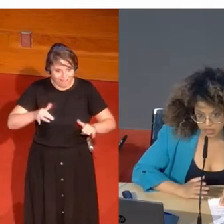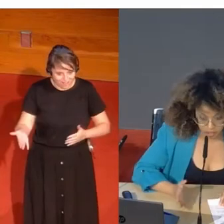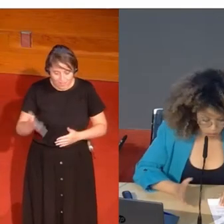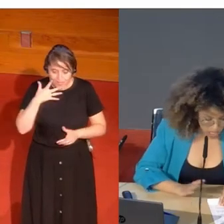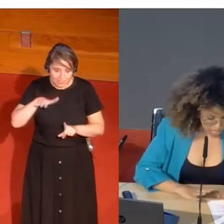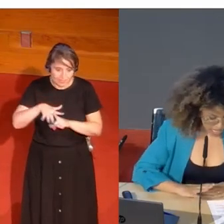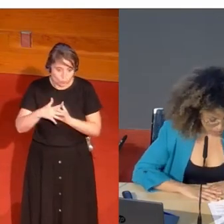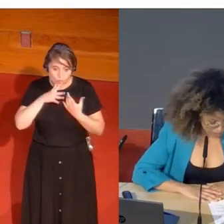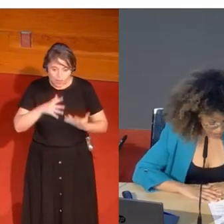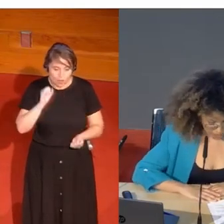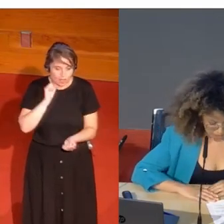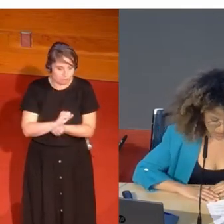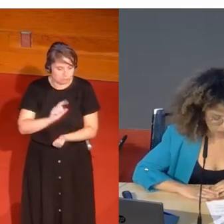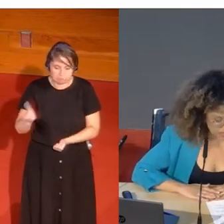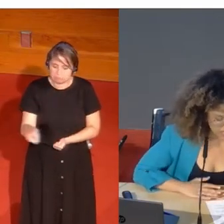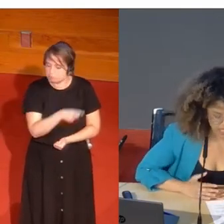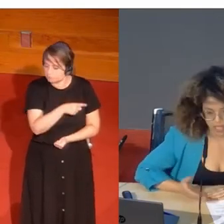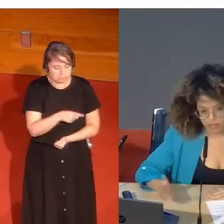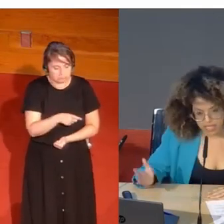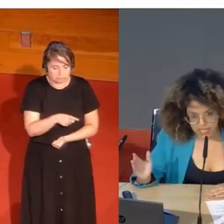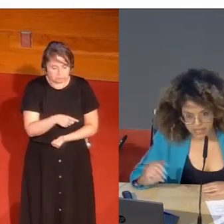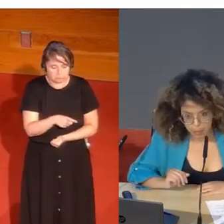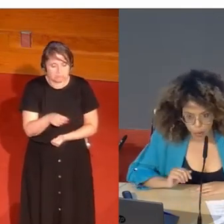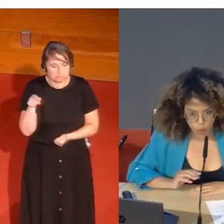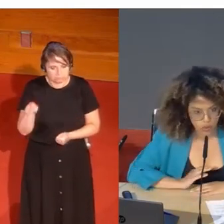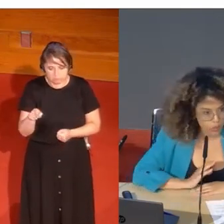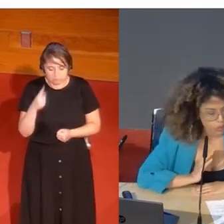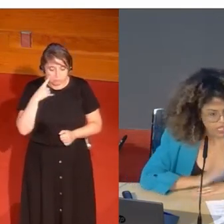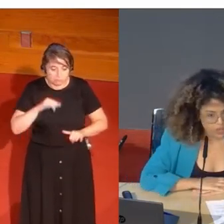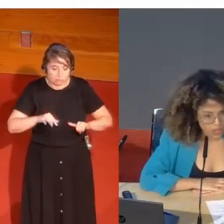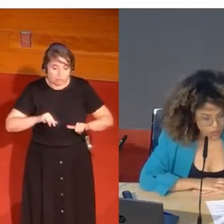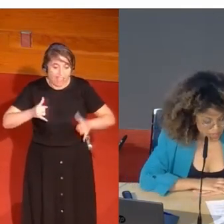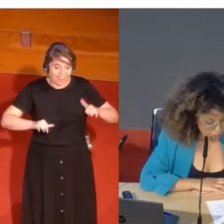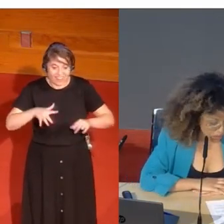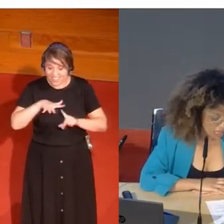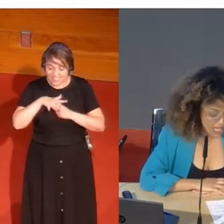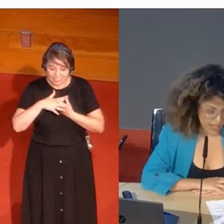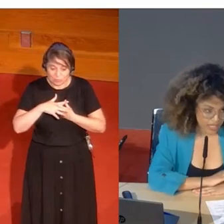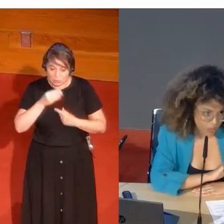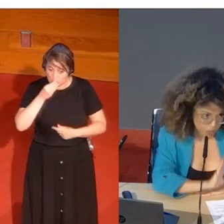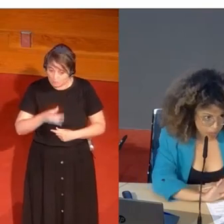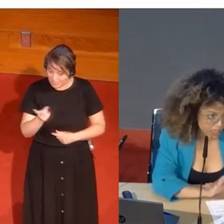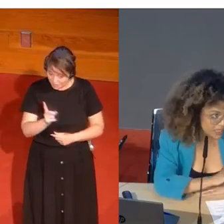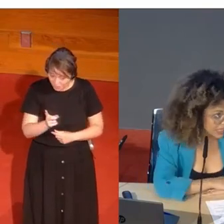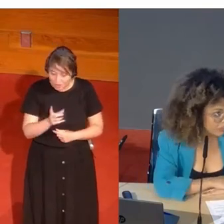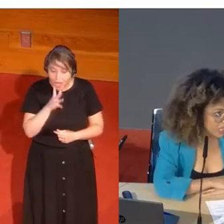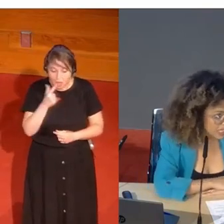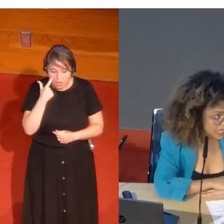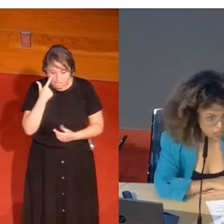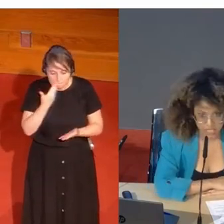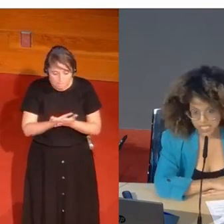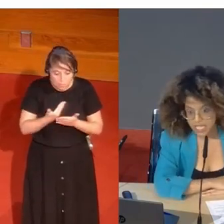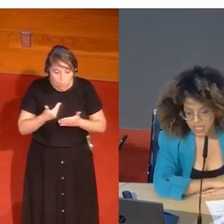encuentra pues detenido arbitrariamente desgraciadamente Argelia tampoco goza de una buena situación de salud y ahora Estamos muy pendientes que